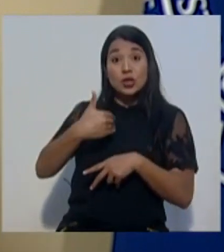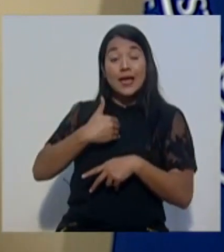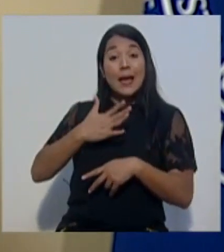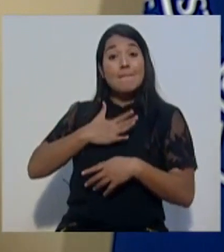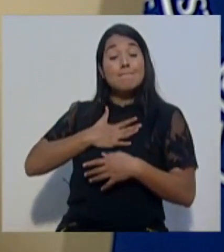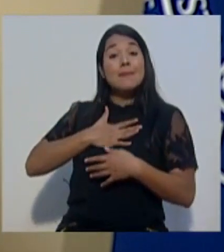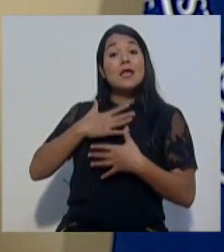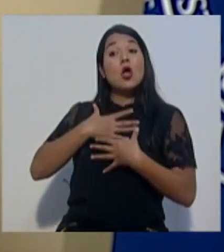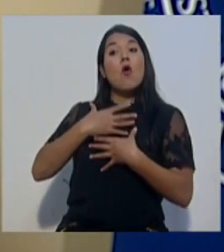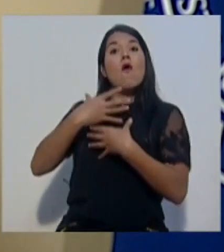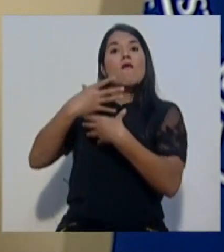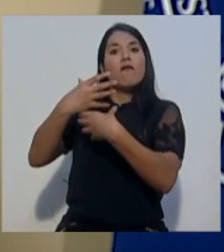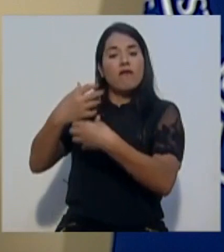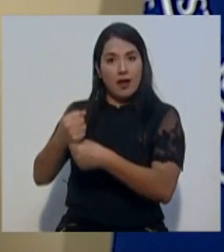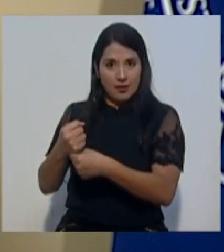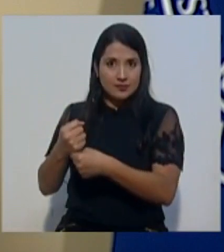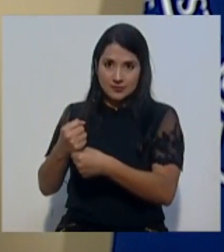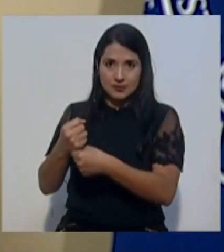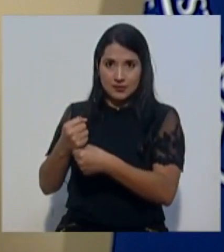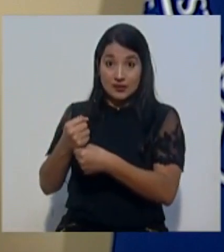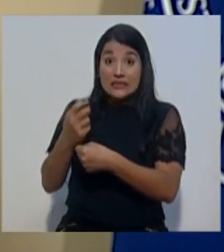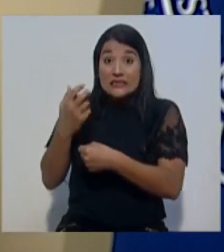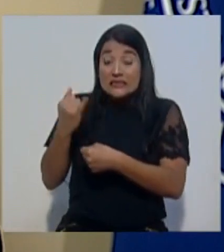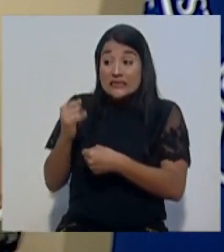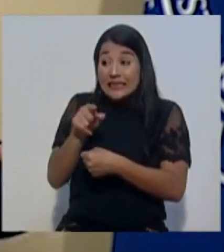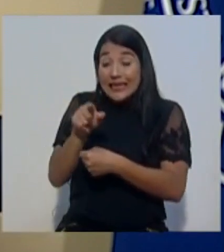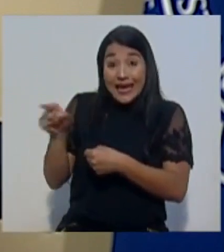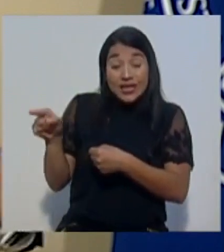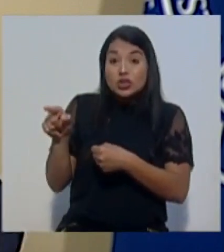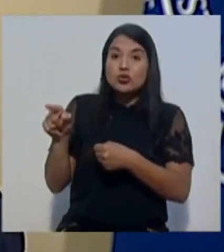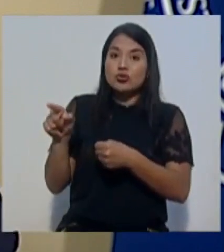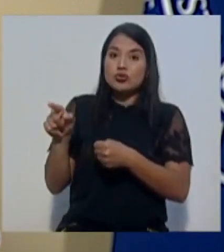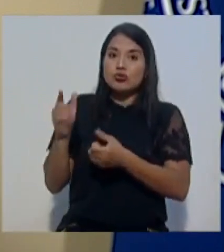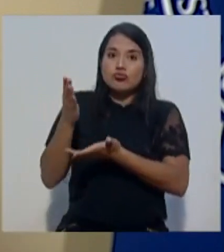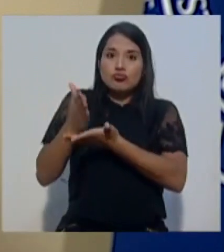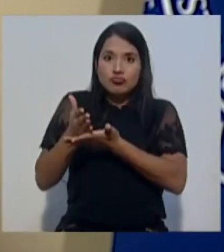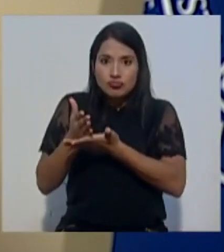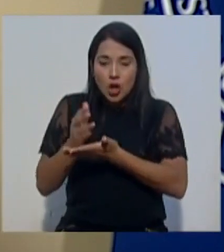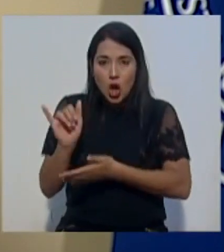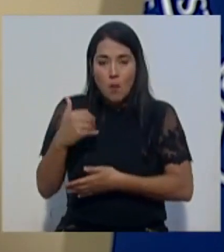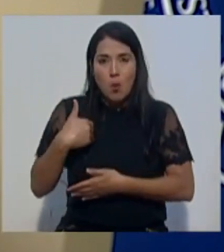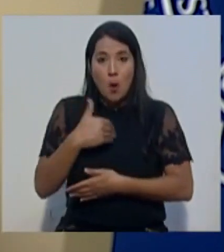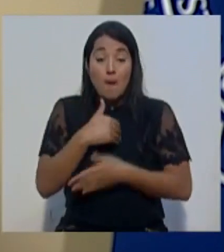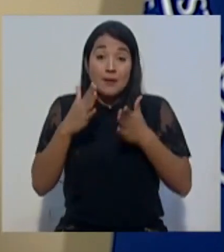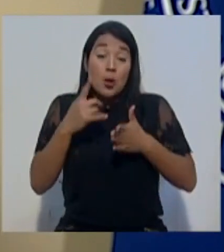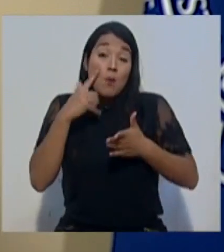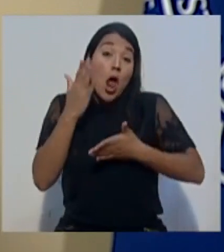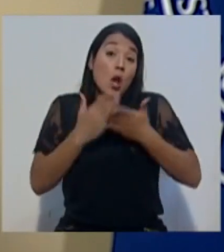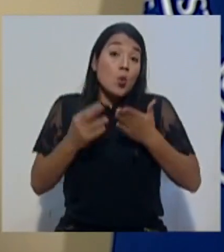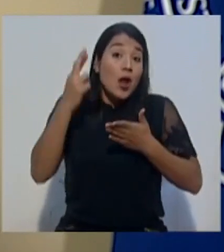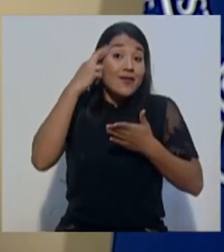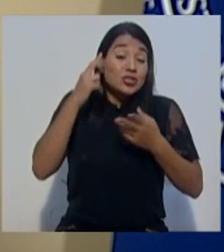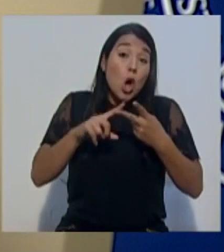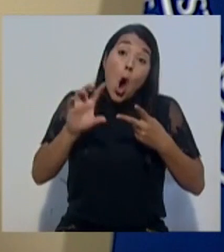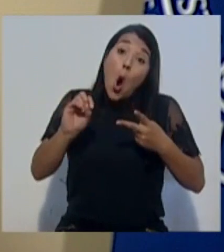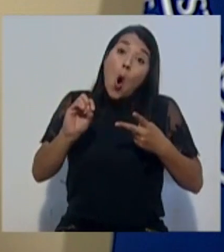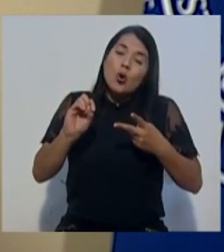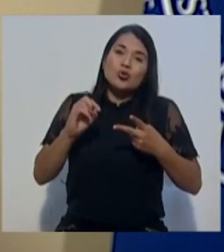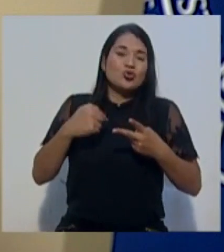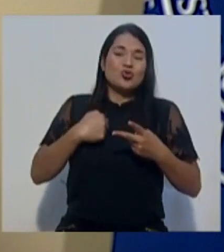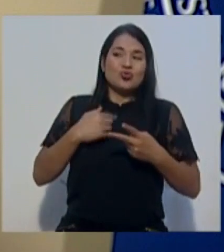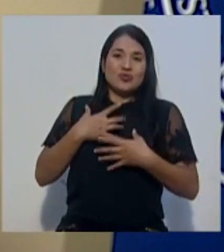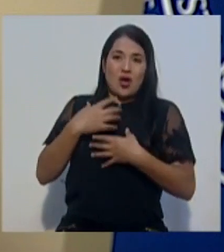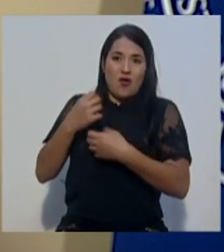en el cargo, y cuando no están en el cargo es probablemente por una circunstancia y en algunos casos porque no la gozan. Mientras estén en el